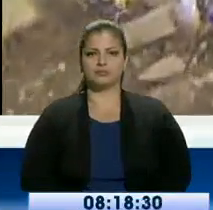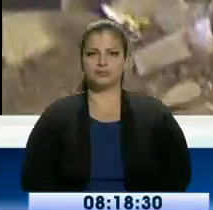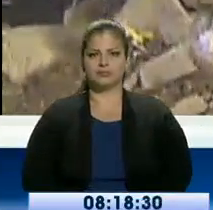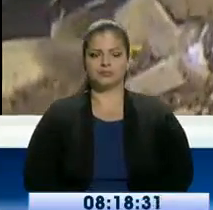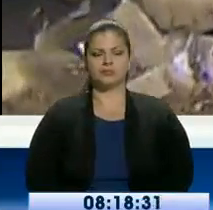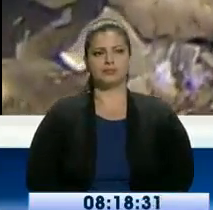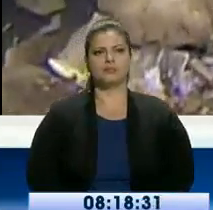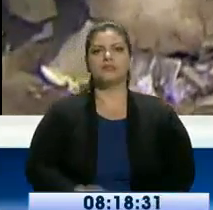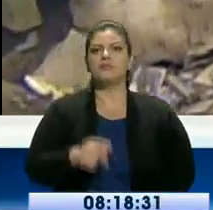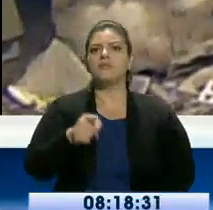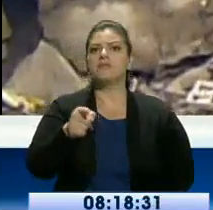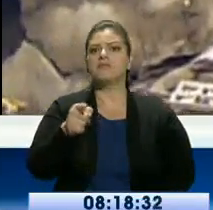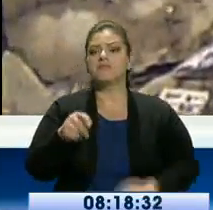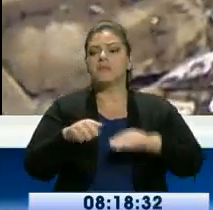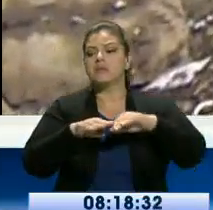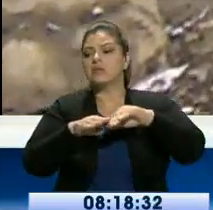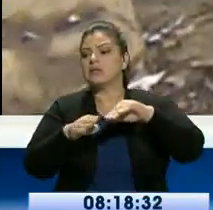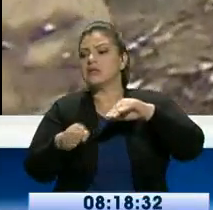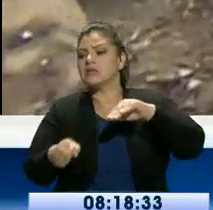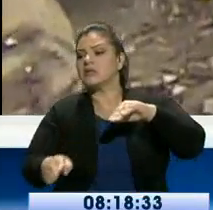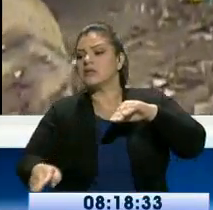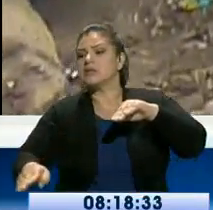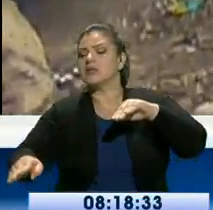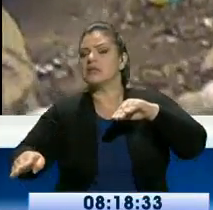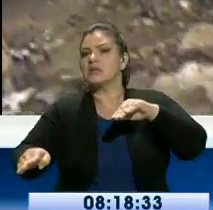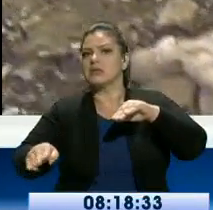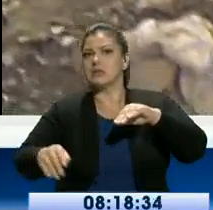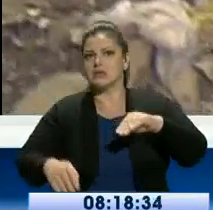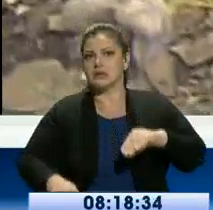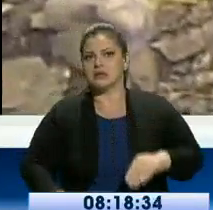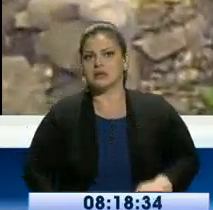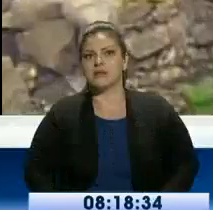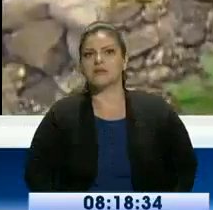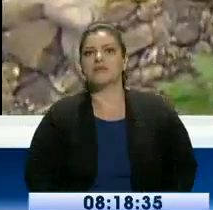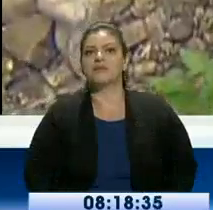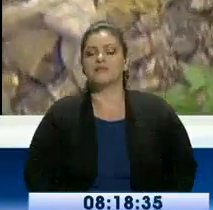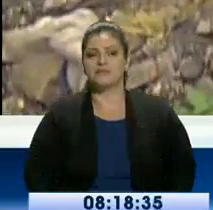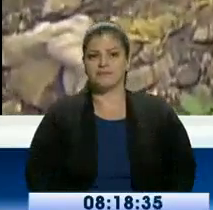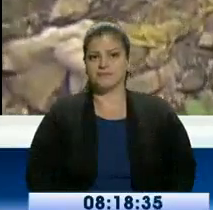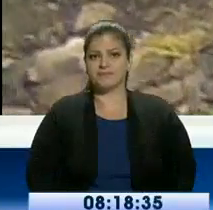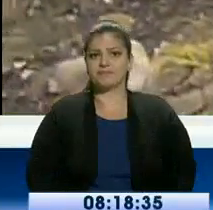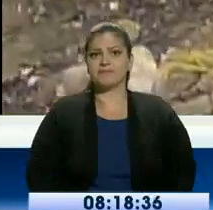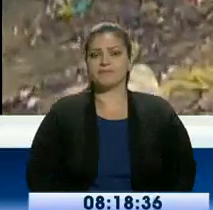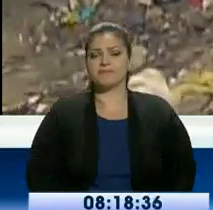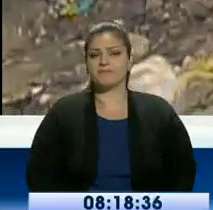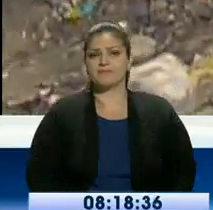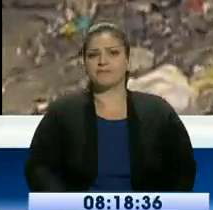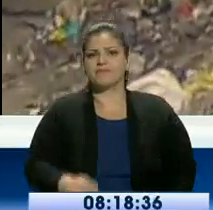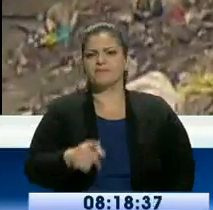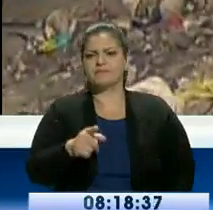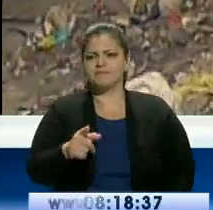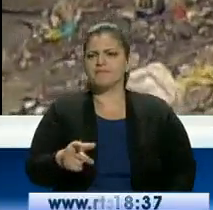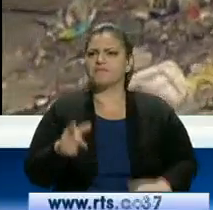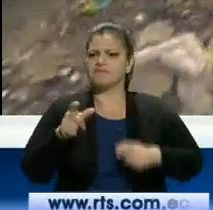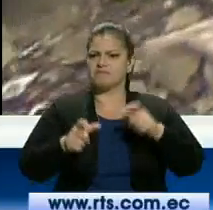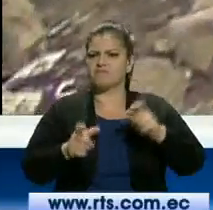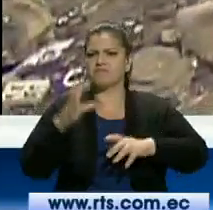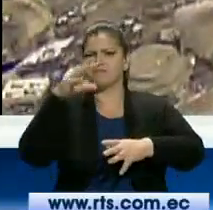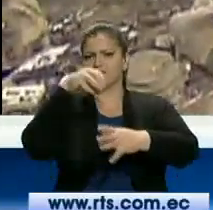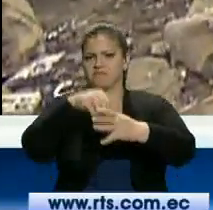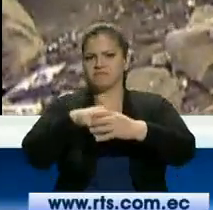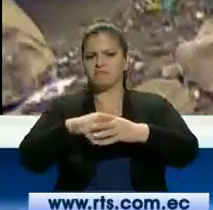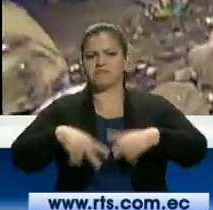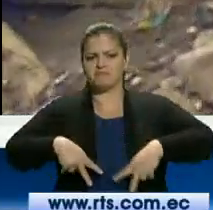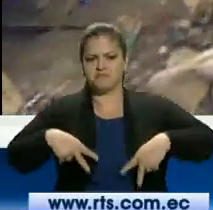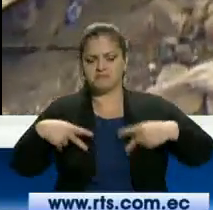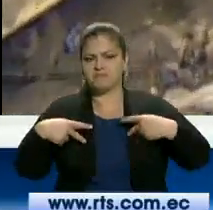pendiente y la casa está completamente en condiciones no aptas para habitar. Aquí nos encontramos con la